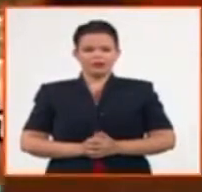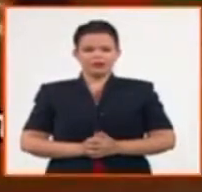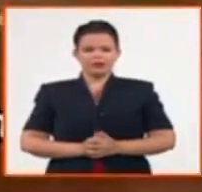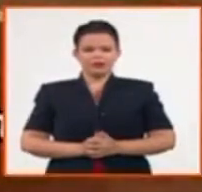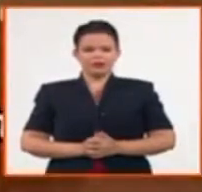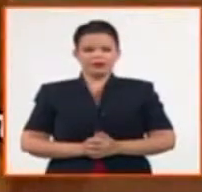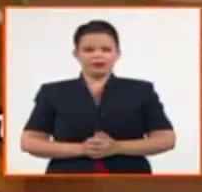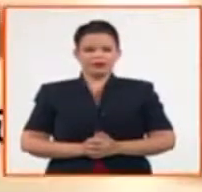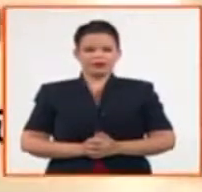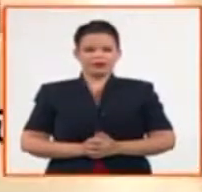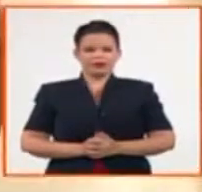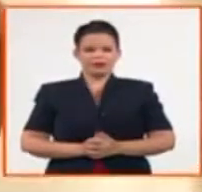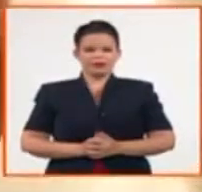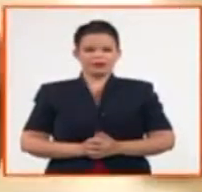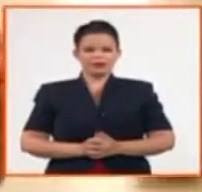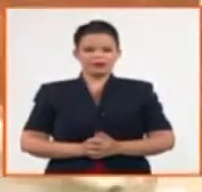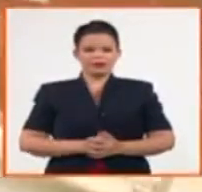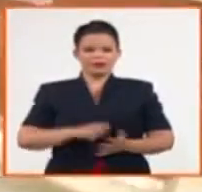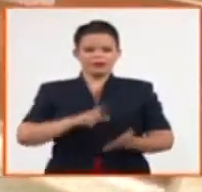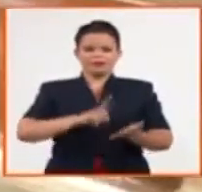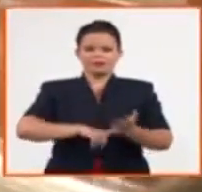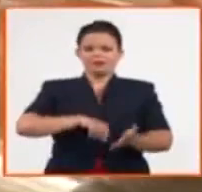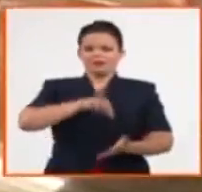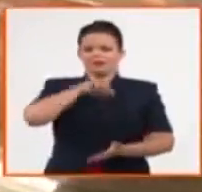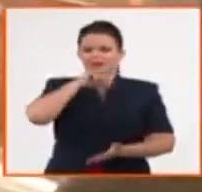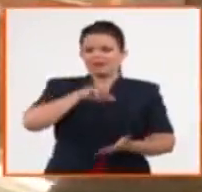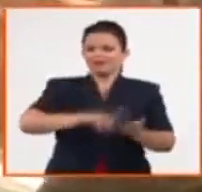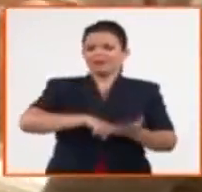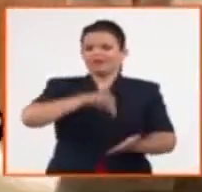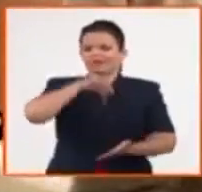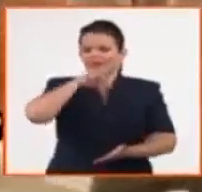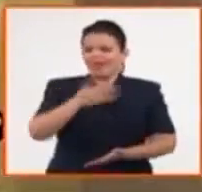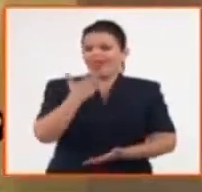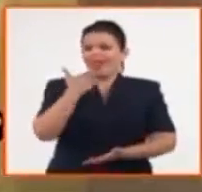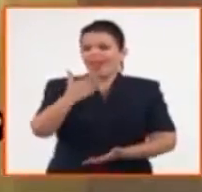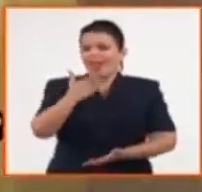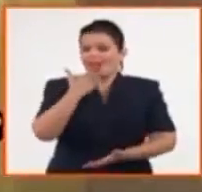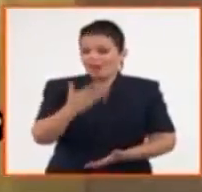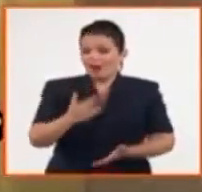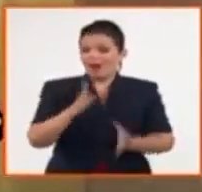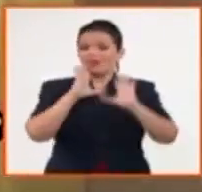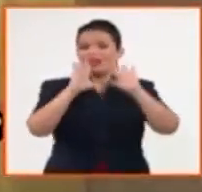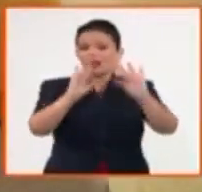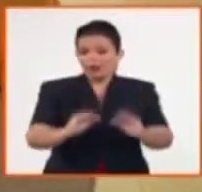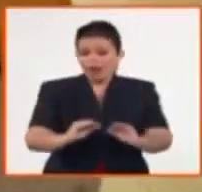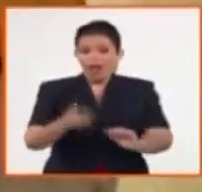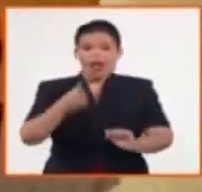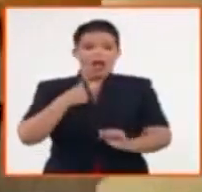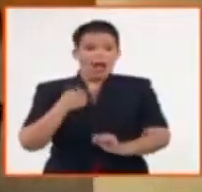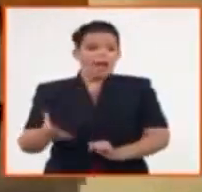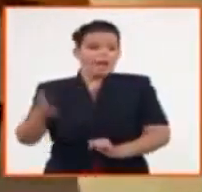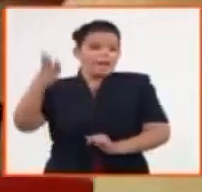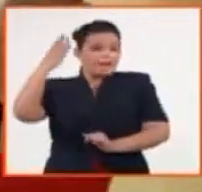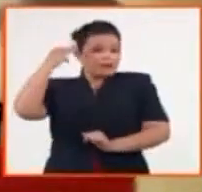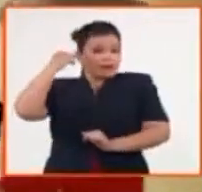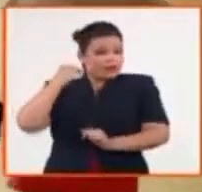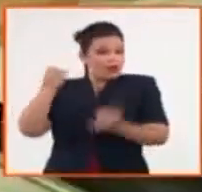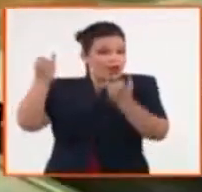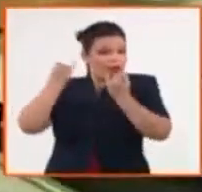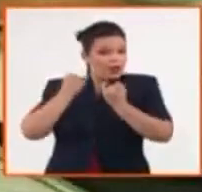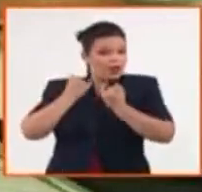Mapá, qué fortuna, te lo digo de verdad. Me han dicho que por mi edad ya me toca